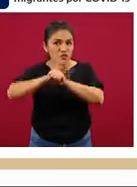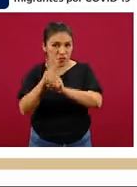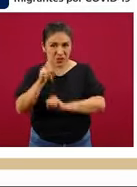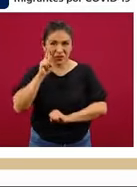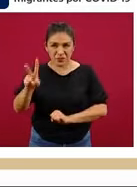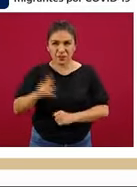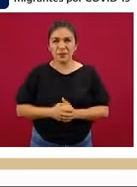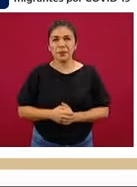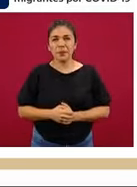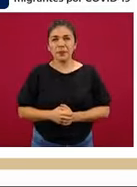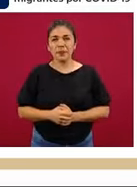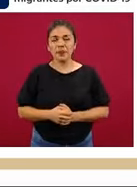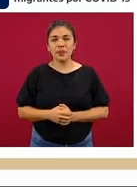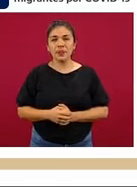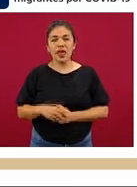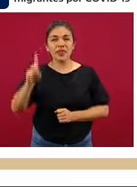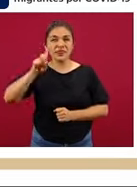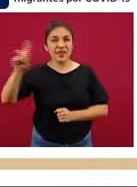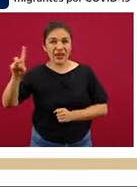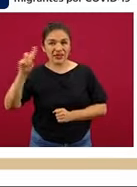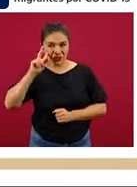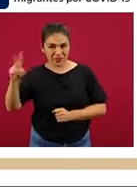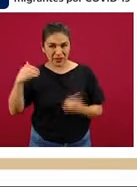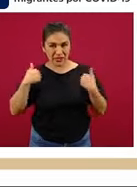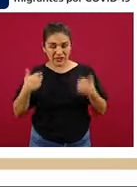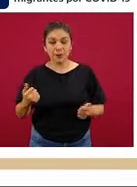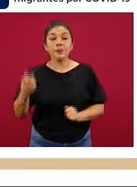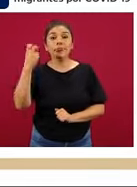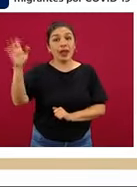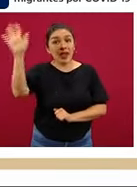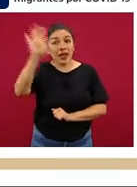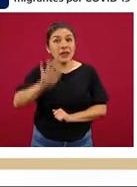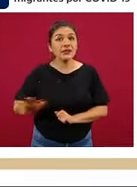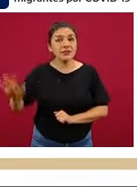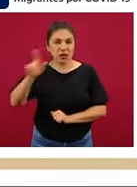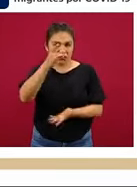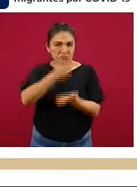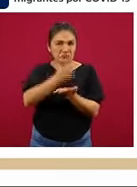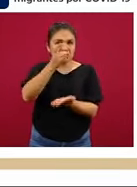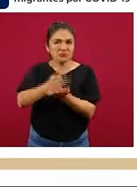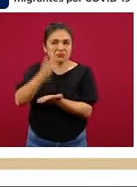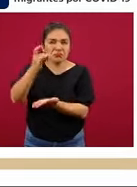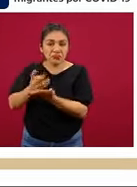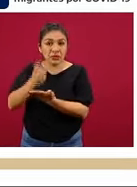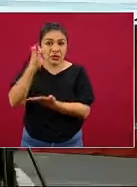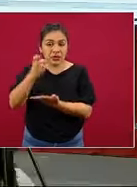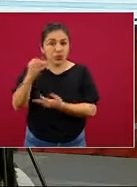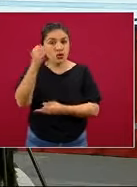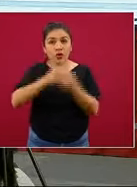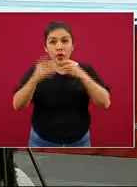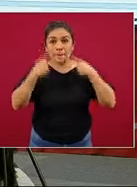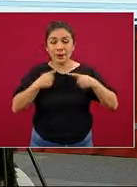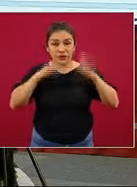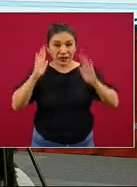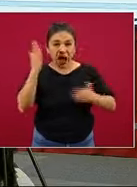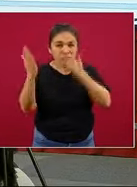el extremo de su lado derecho. Y de estas podremos identificar que de todas las estudiadas